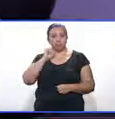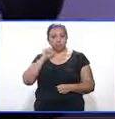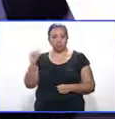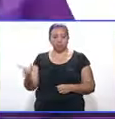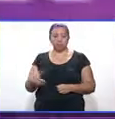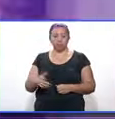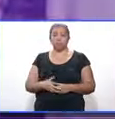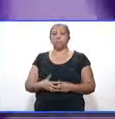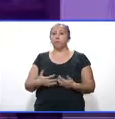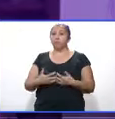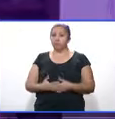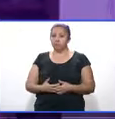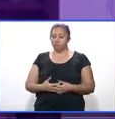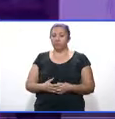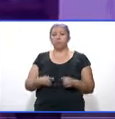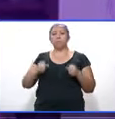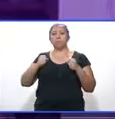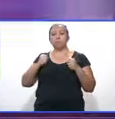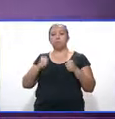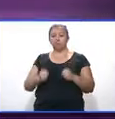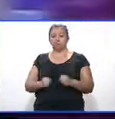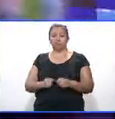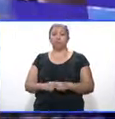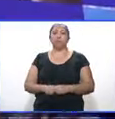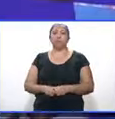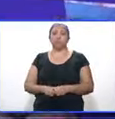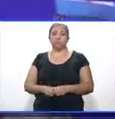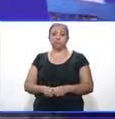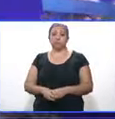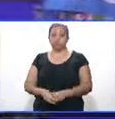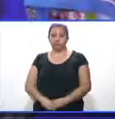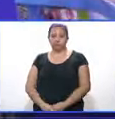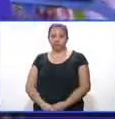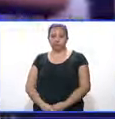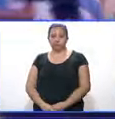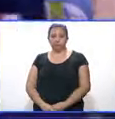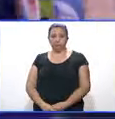profesionistas, emprendedoras, empoderadas.